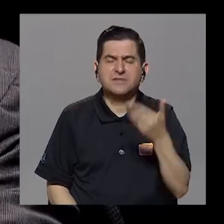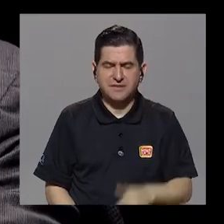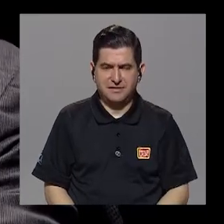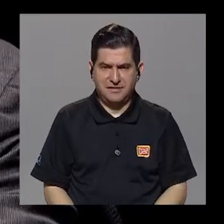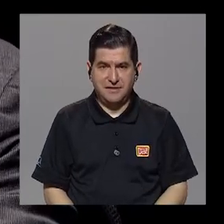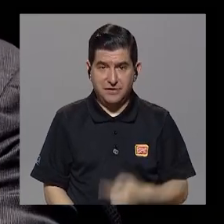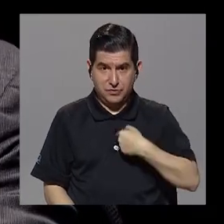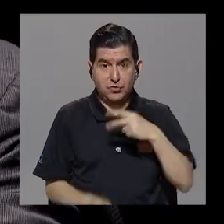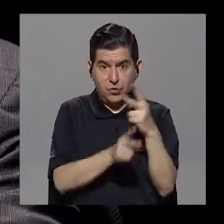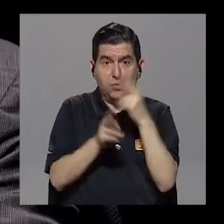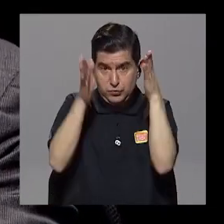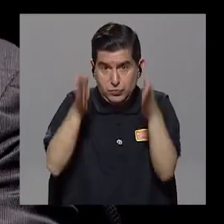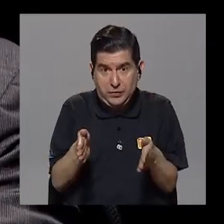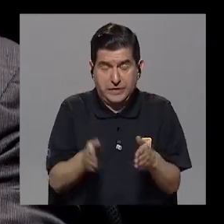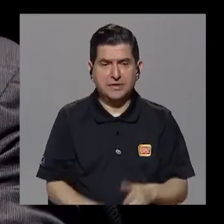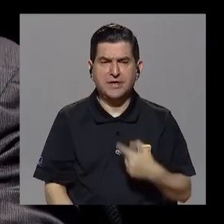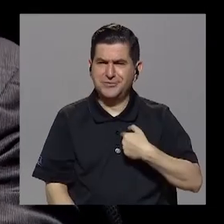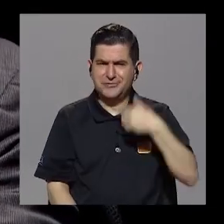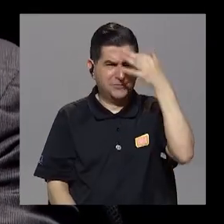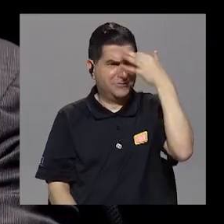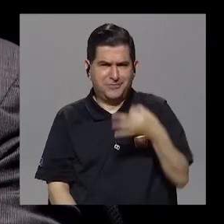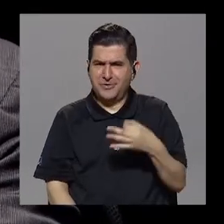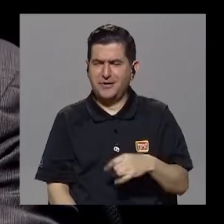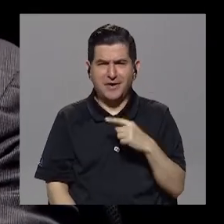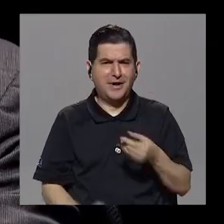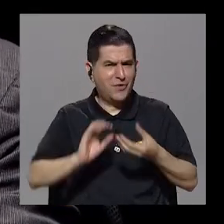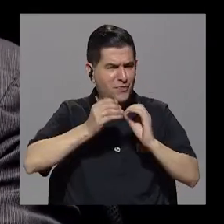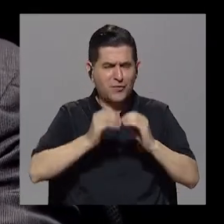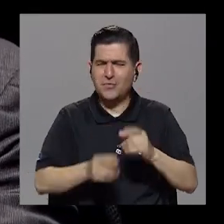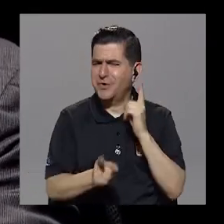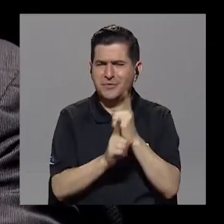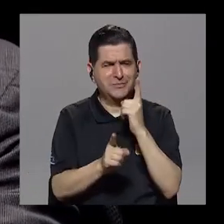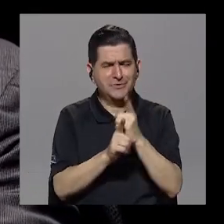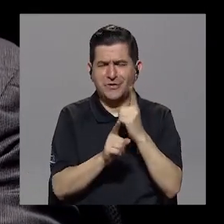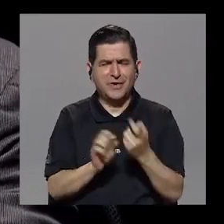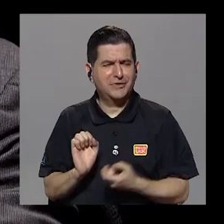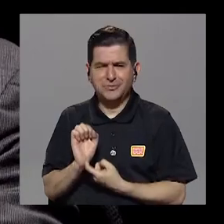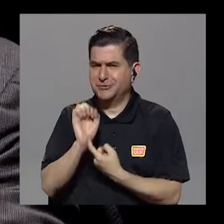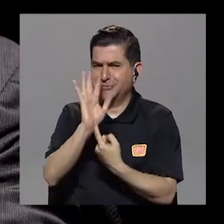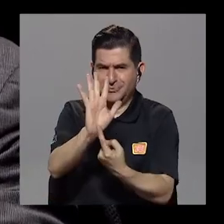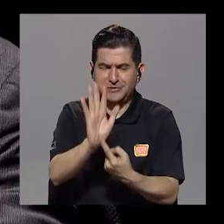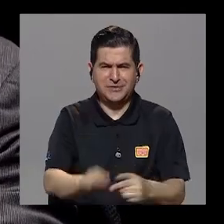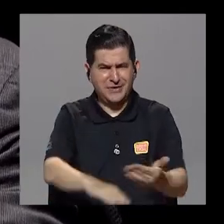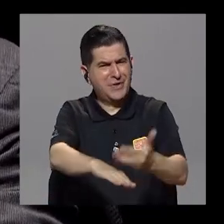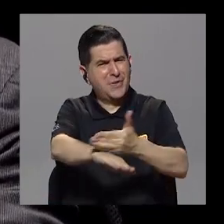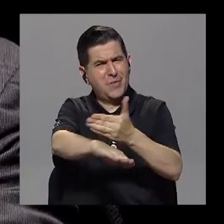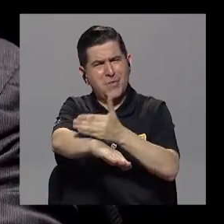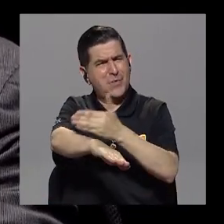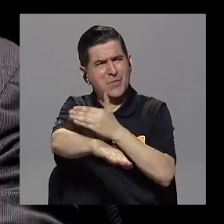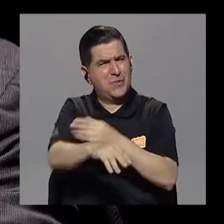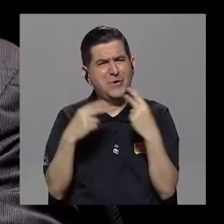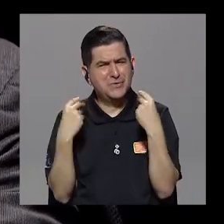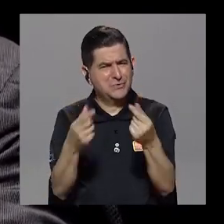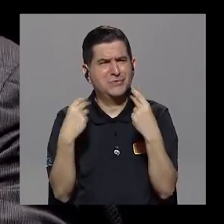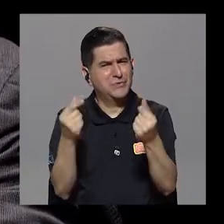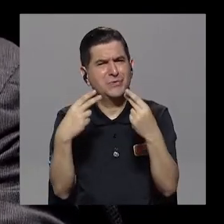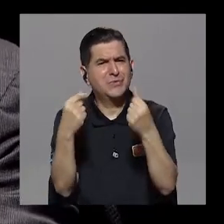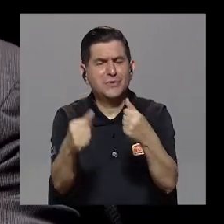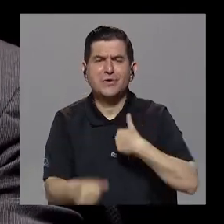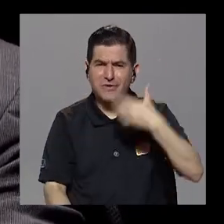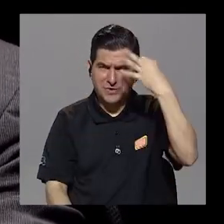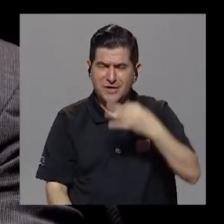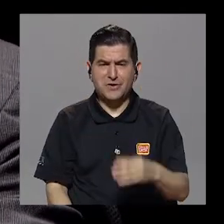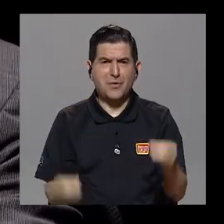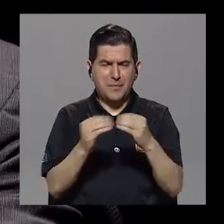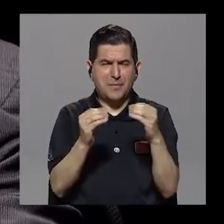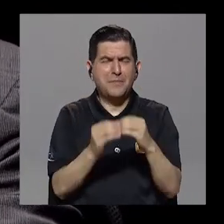dicho como superintendente es que a mí no me parecen realistas estas proyecciones de un crecimiento tan acelerado, que